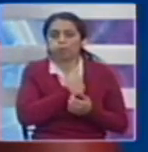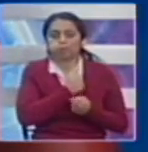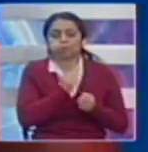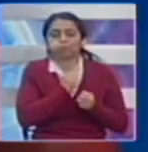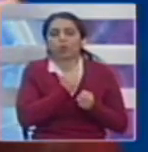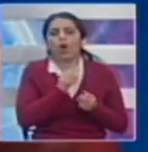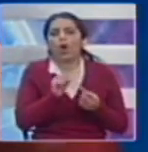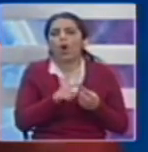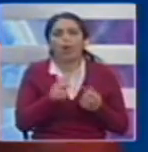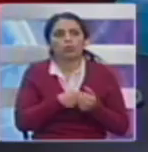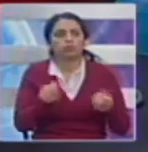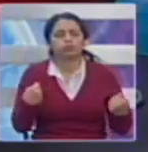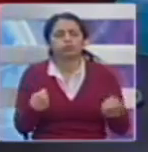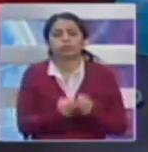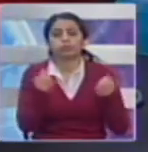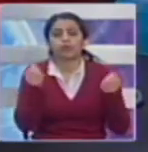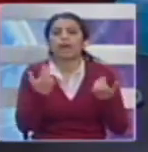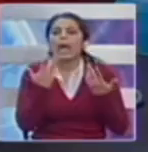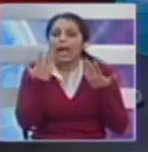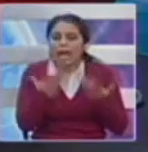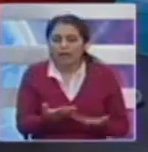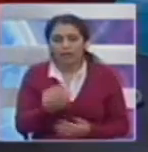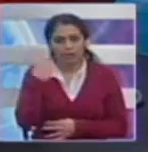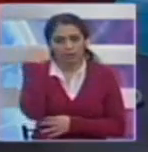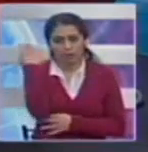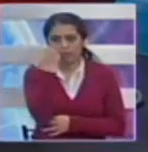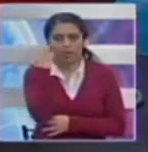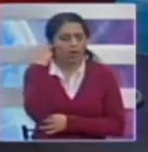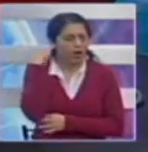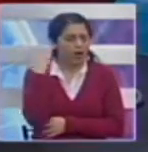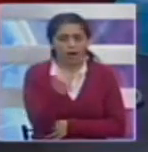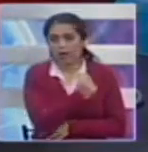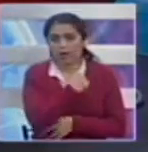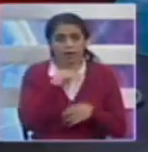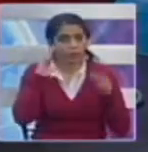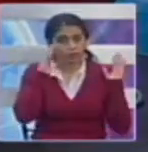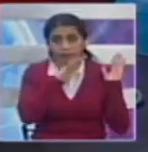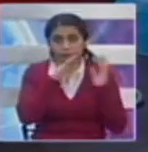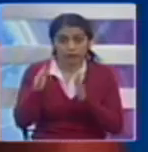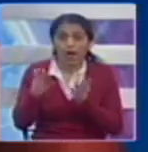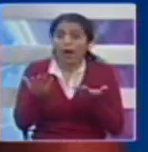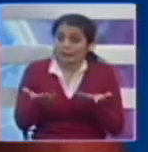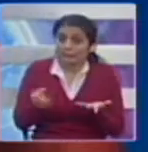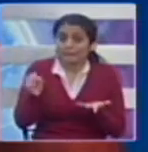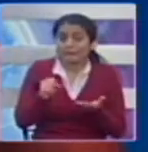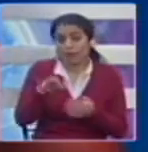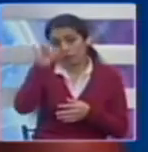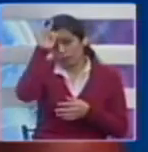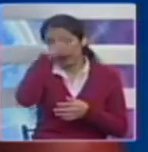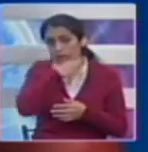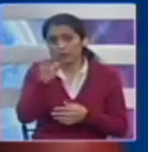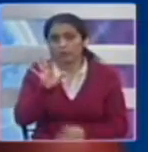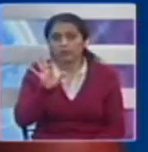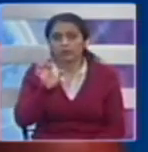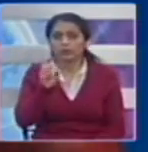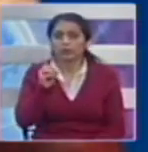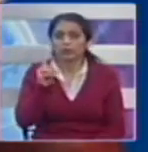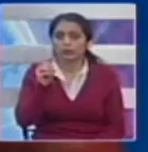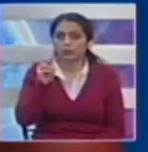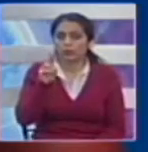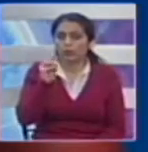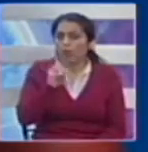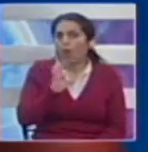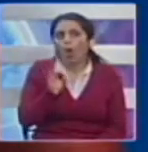cuando ha habido un accidentado. Esas son, que requiere pues de una atención, por favor, inmediata. Esto tiene que ir al Teodoro Maldonado o a una de nuestros hospitales, como